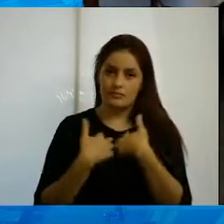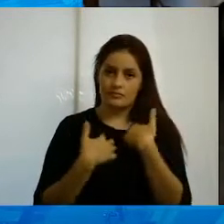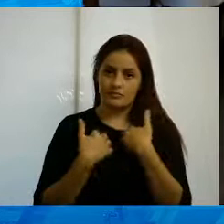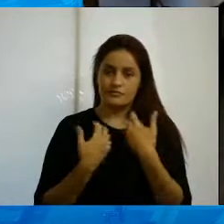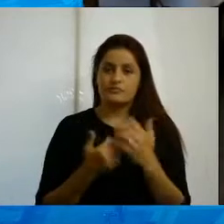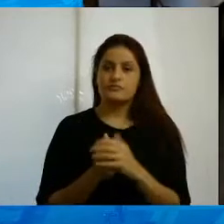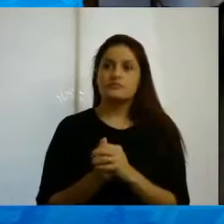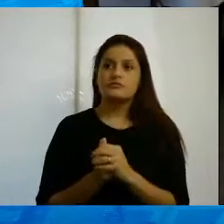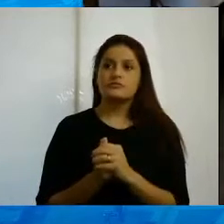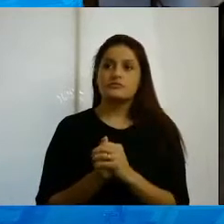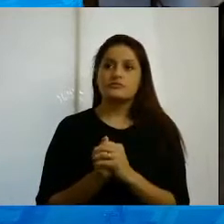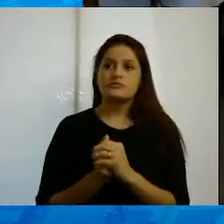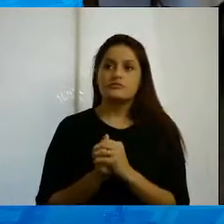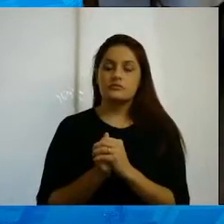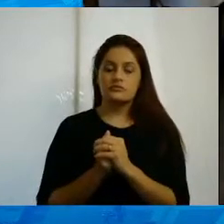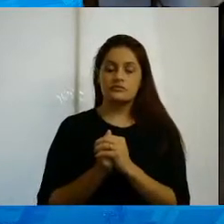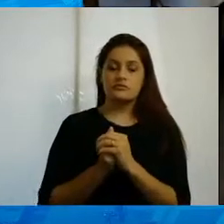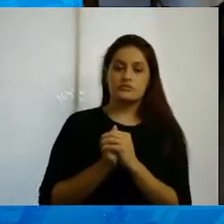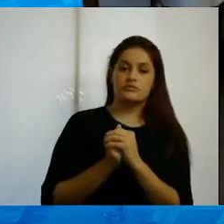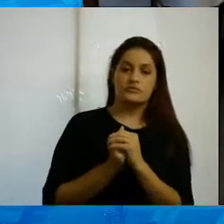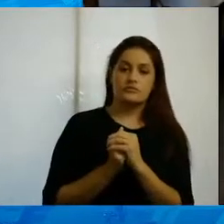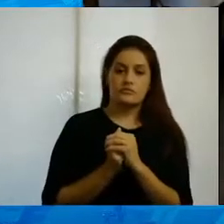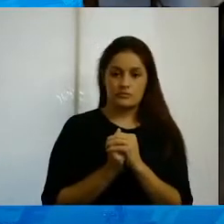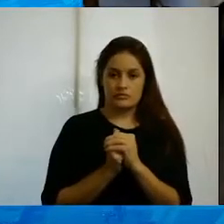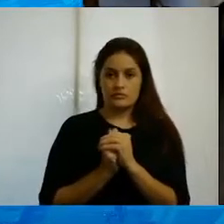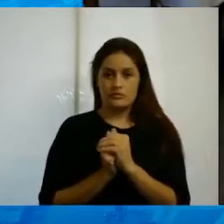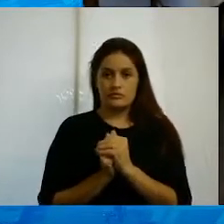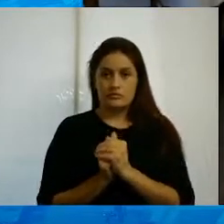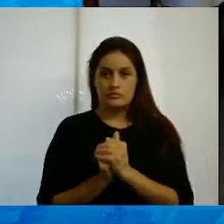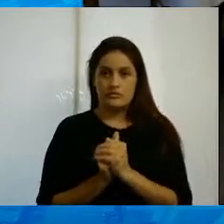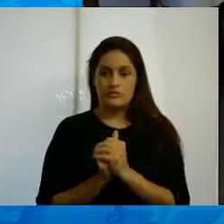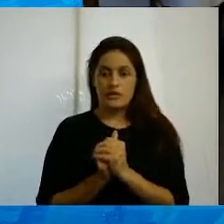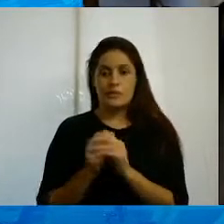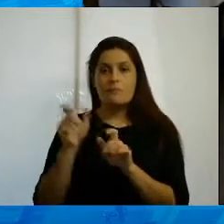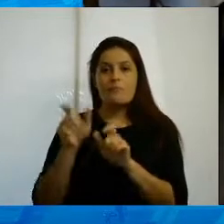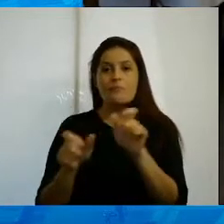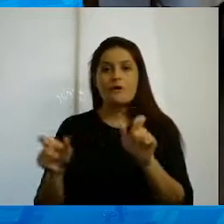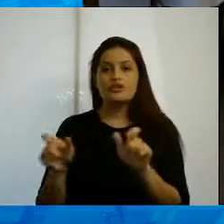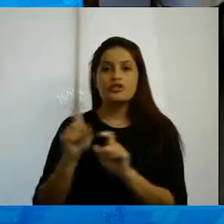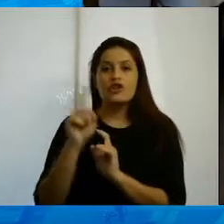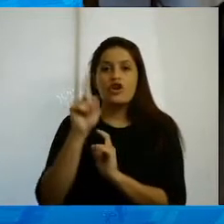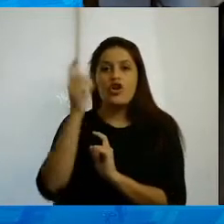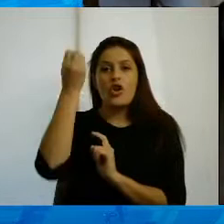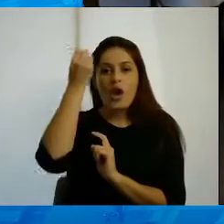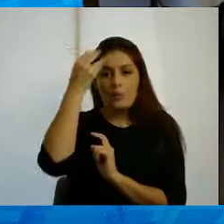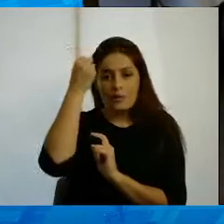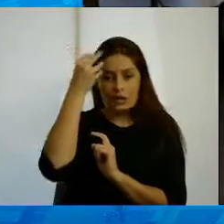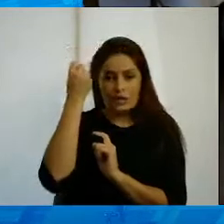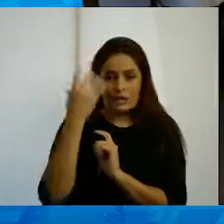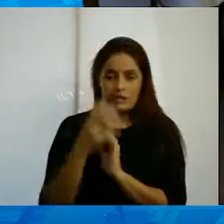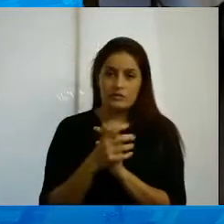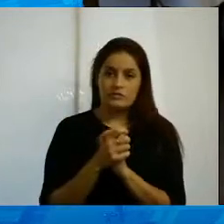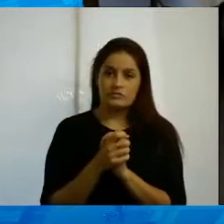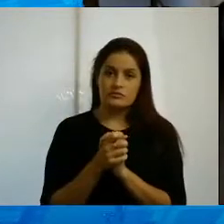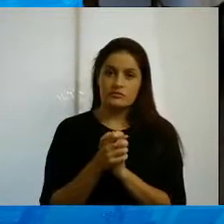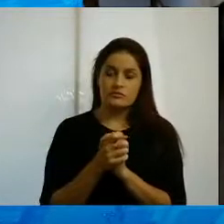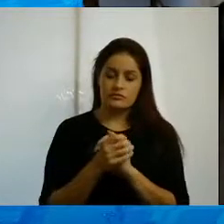detalles que a don Juan Catalán parece que no había rendido como se esperaba que rindiera, y